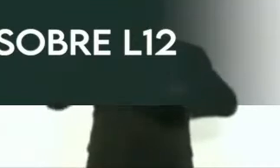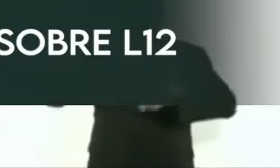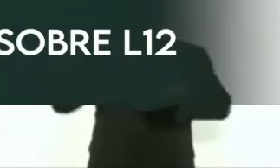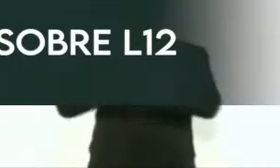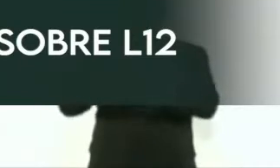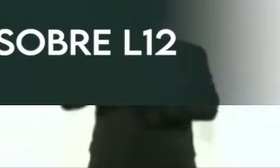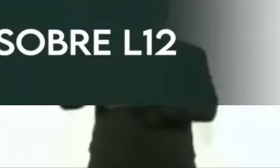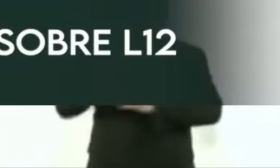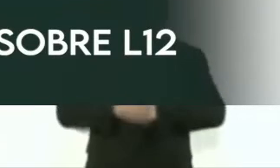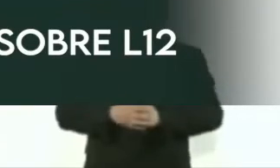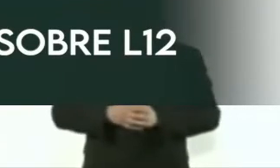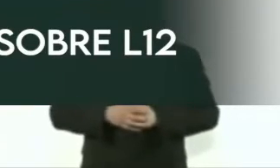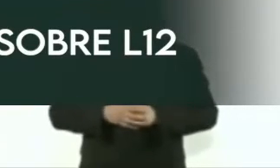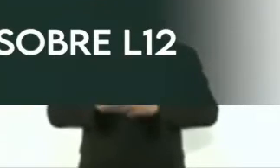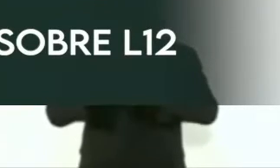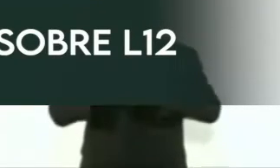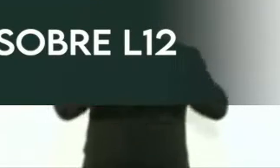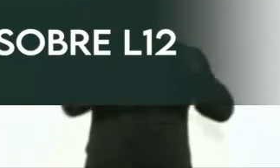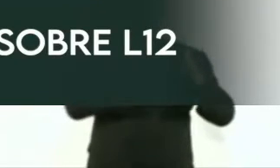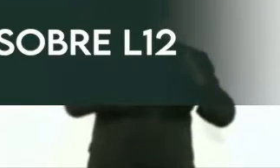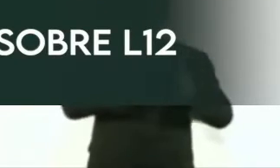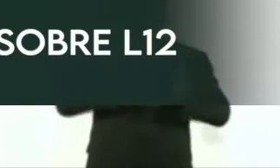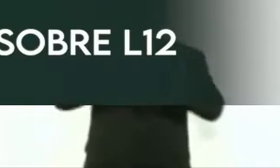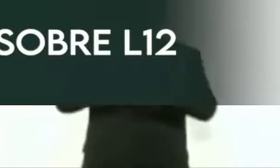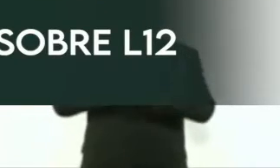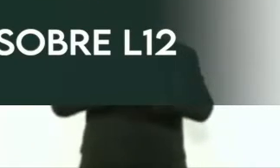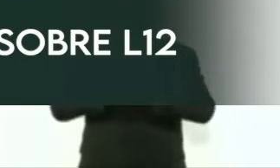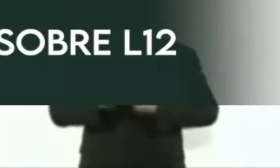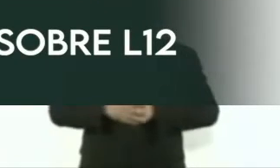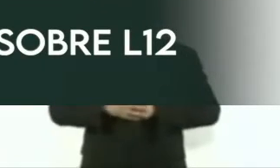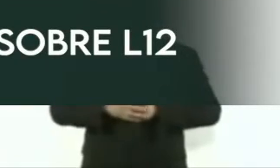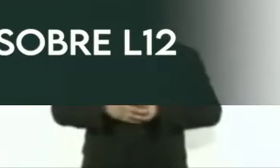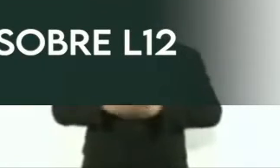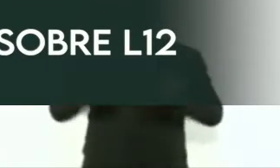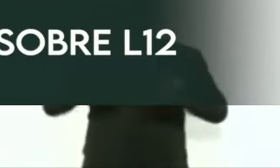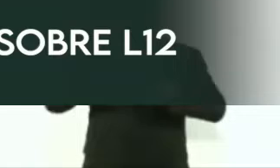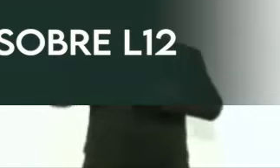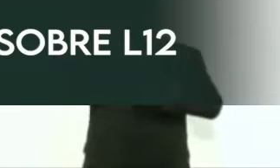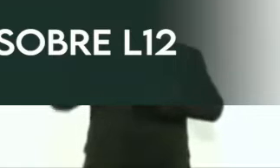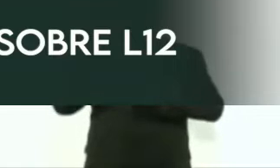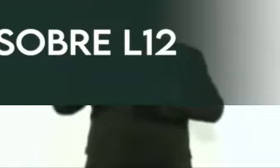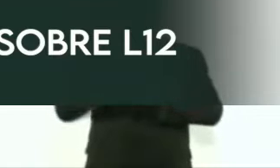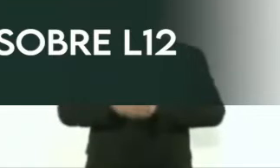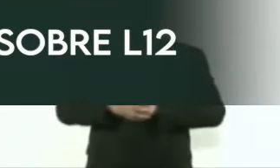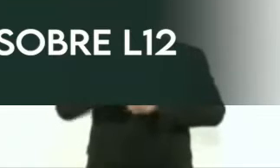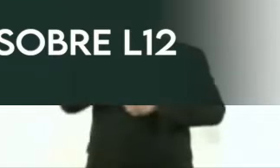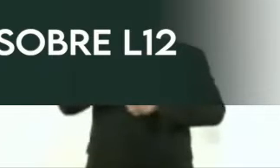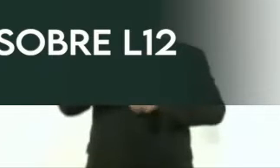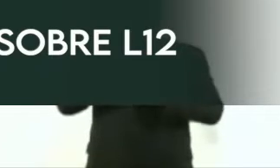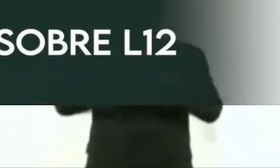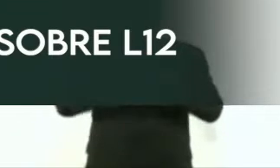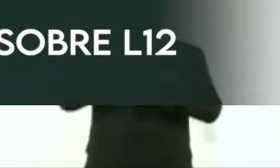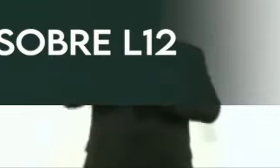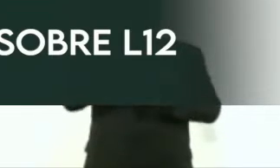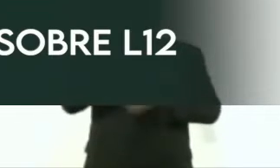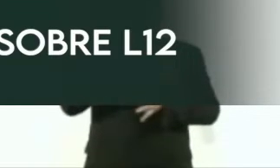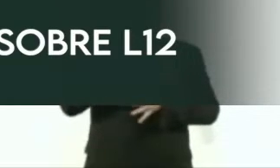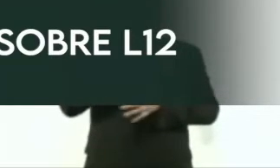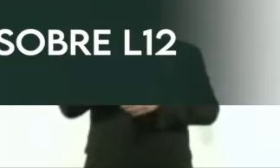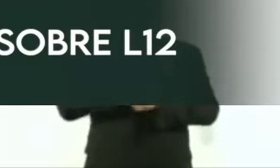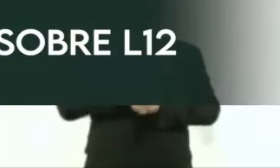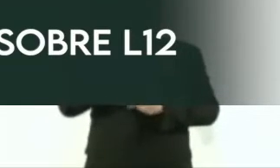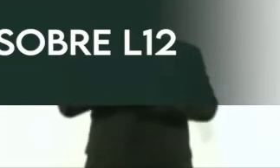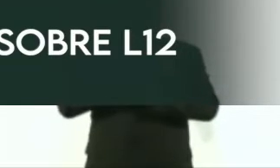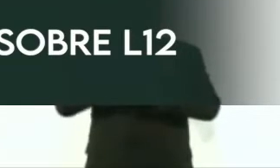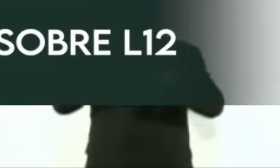7 kilómetros. También comentó que van a contribuir al Fondo de Apoyo a Víctimas, un monto que aún está en discusión en la Fiscalía, a partir de una